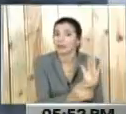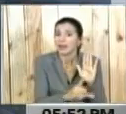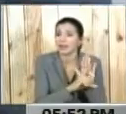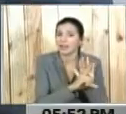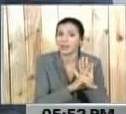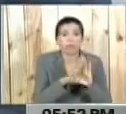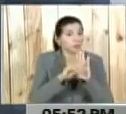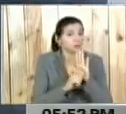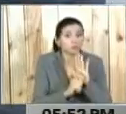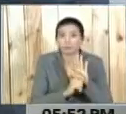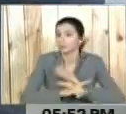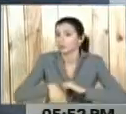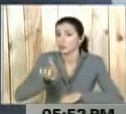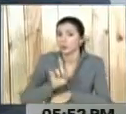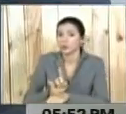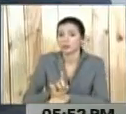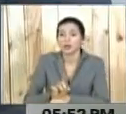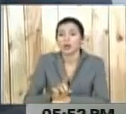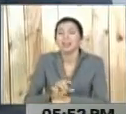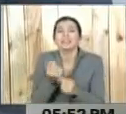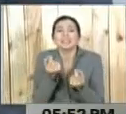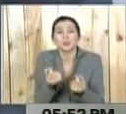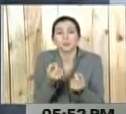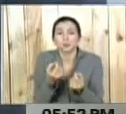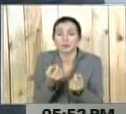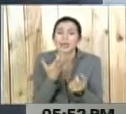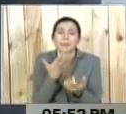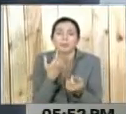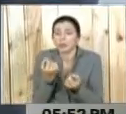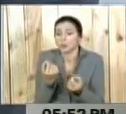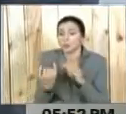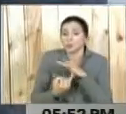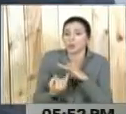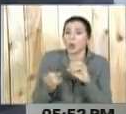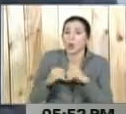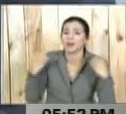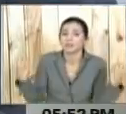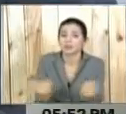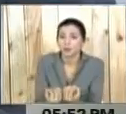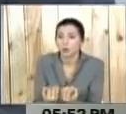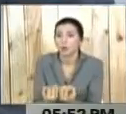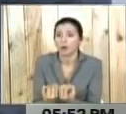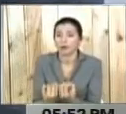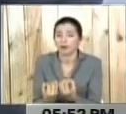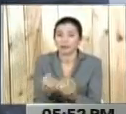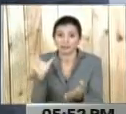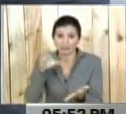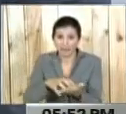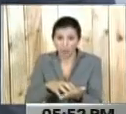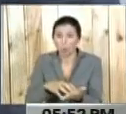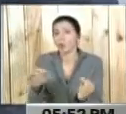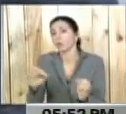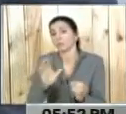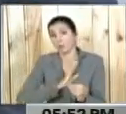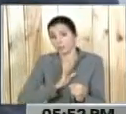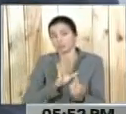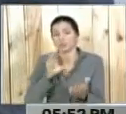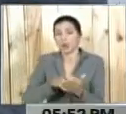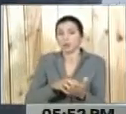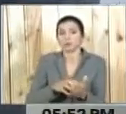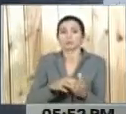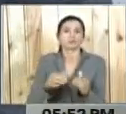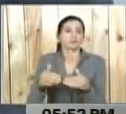¿Sí? Nadie, ninguna institución del Estado, o a través de ninguna institución del Estado, ningún órgano del poder